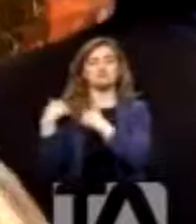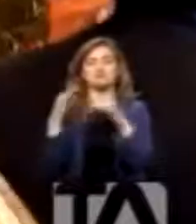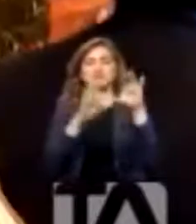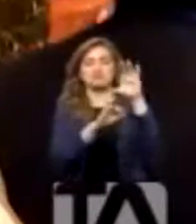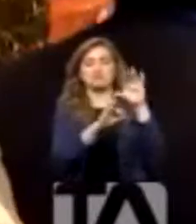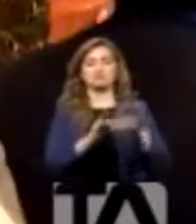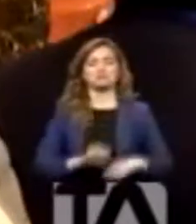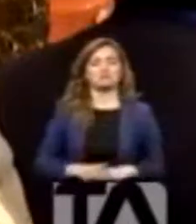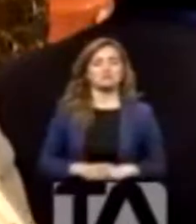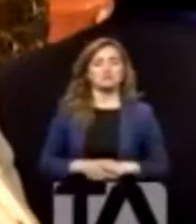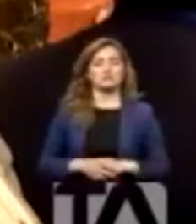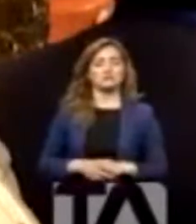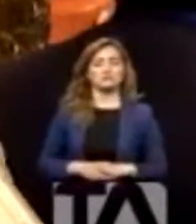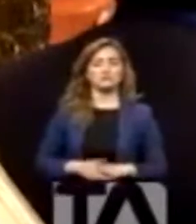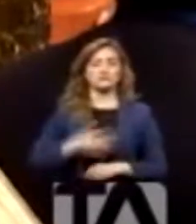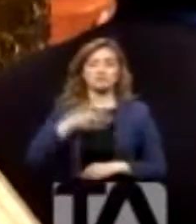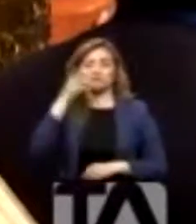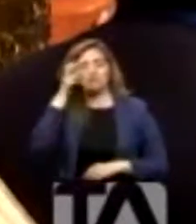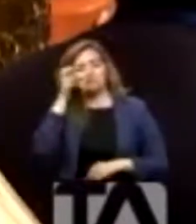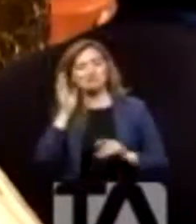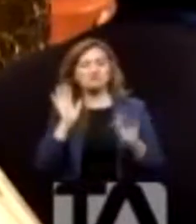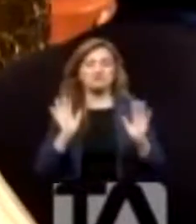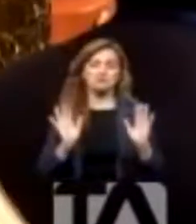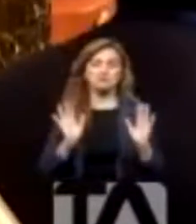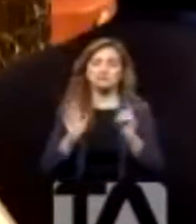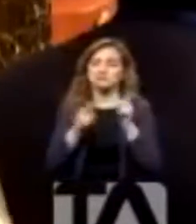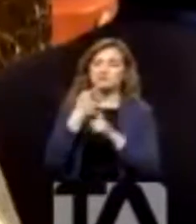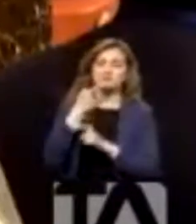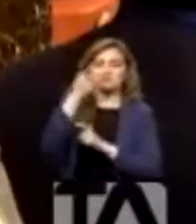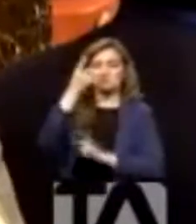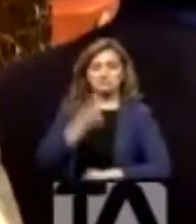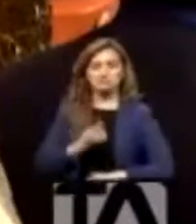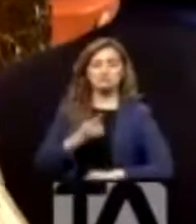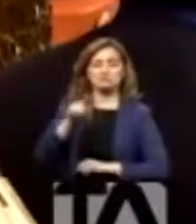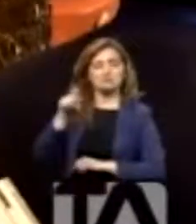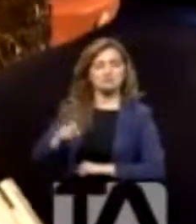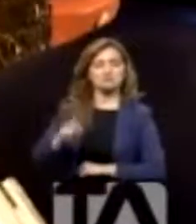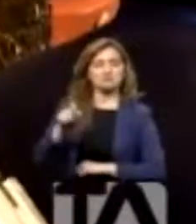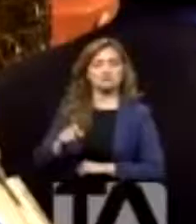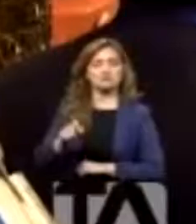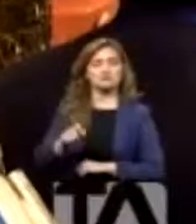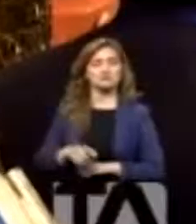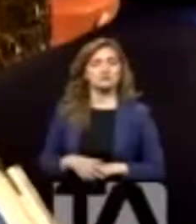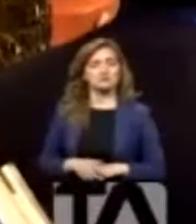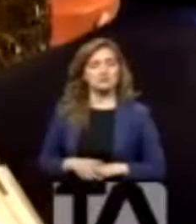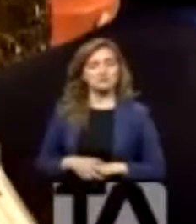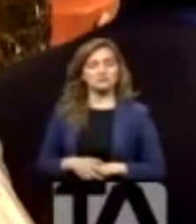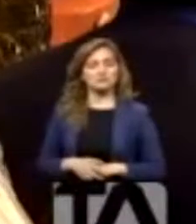Ciudadana. Sin embargo, yo sí creo que independientemente de lo que decida la gente, es necesario que esto sea puesto,